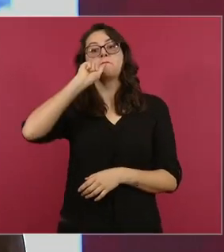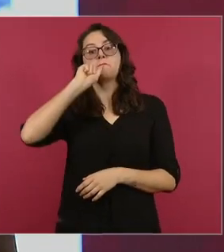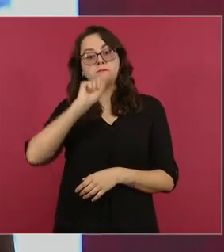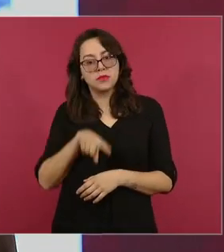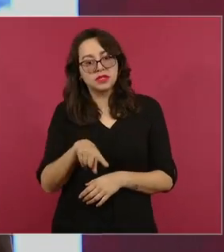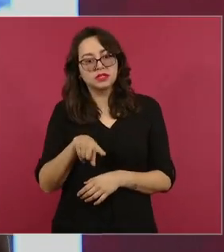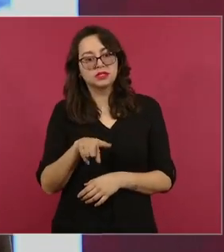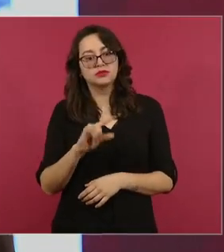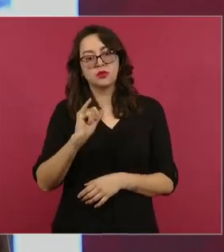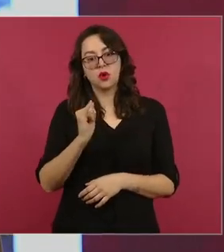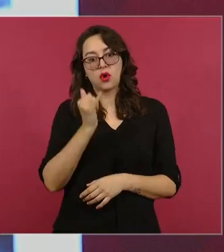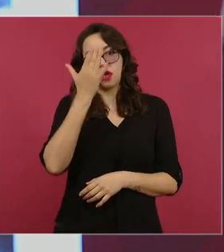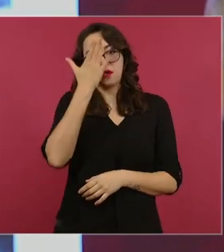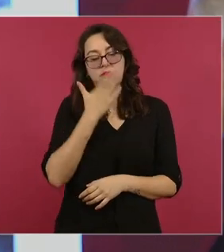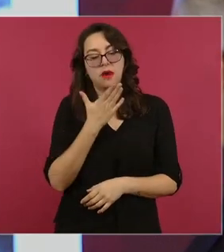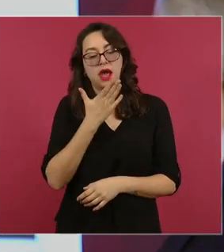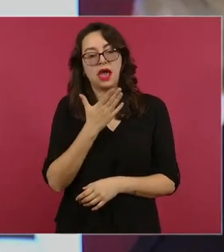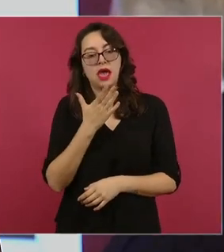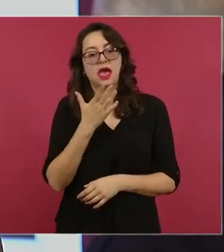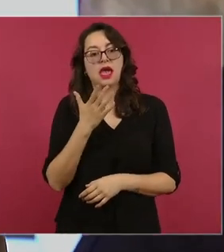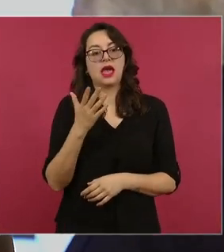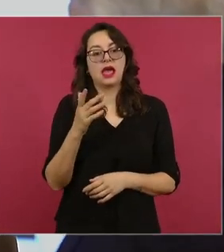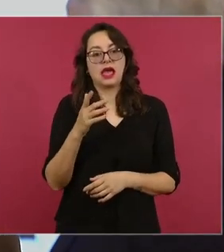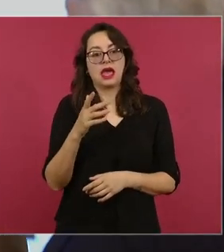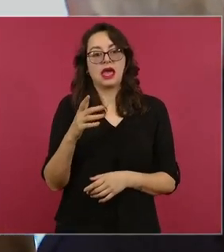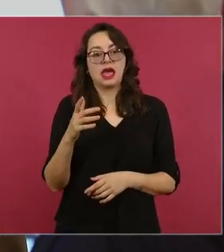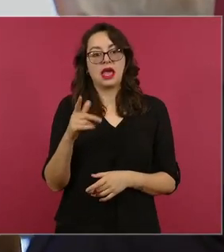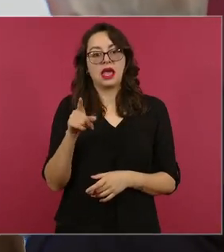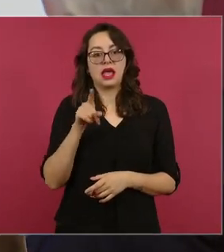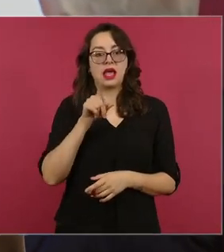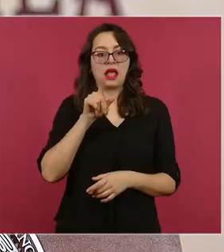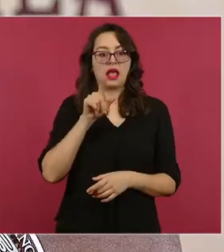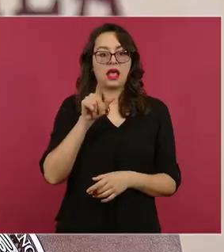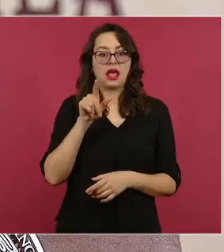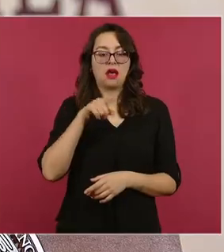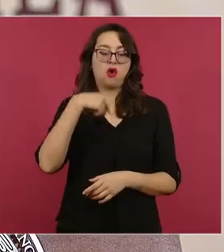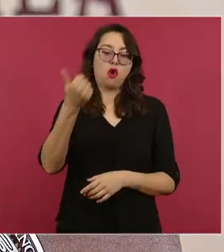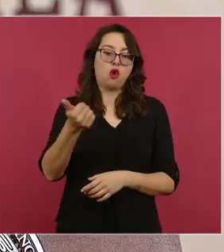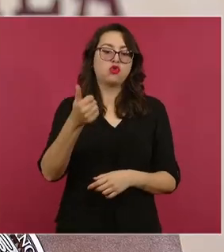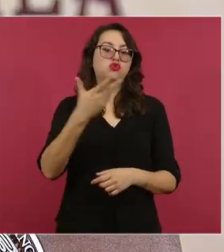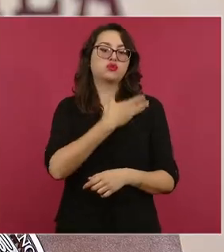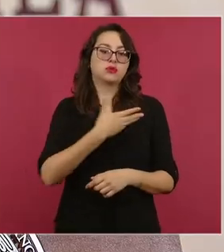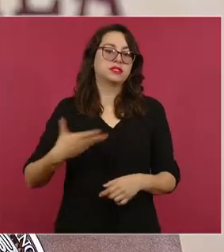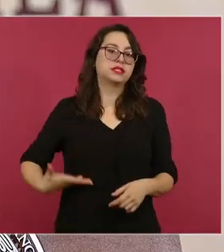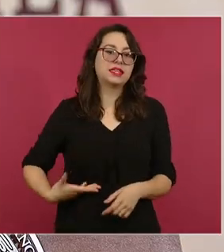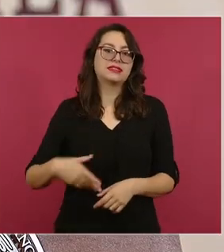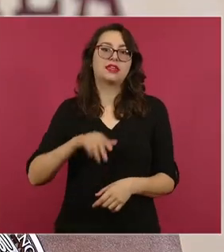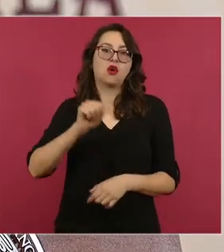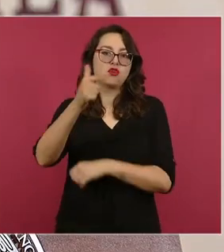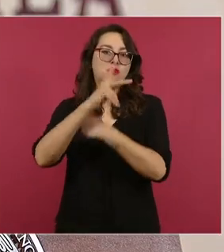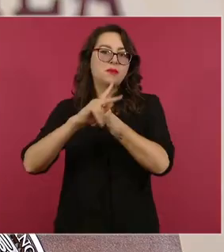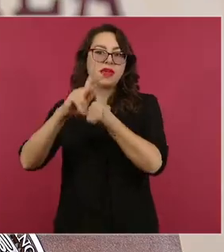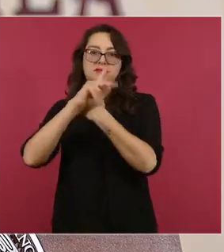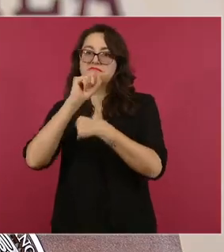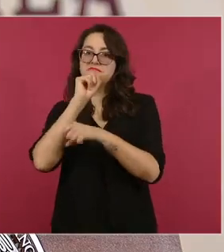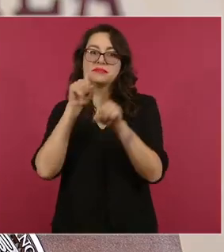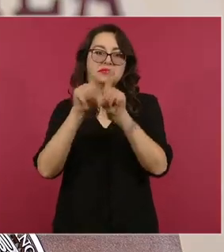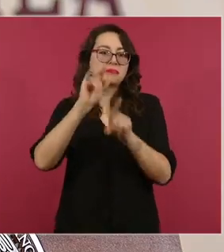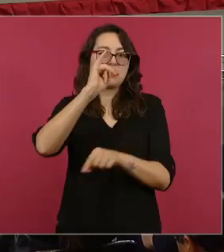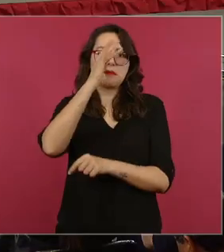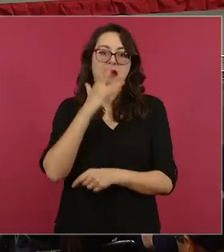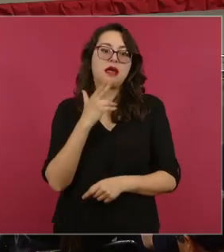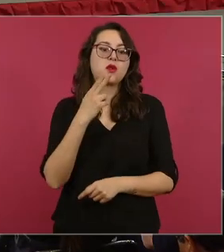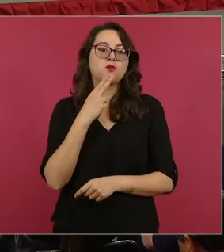con la foto del entonces candidato José Antonio Meade. En otras imágenes, también difundidas en